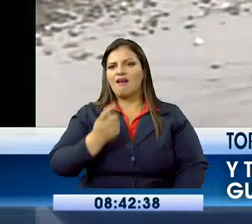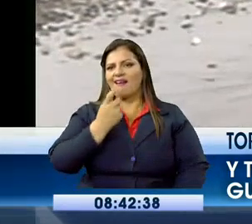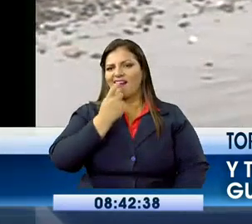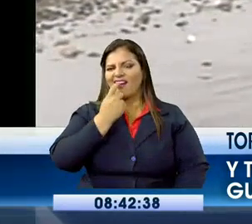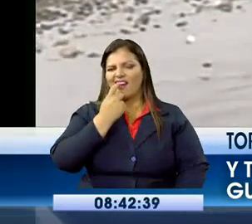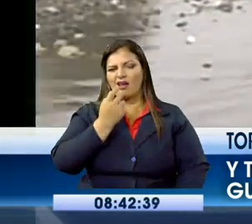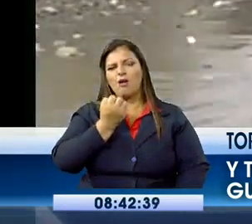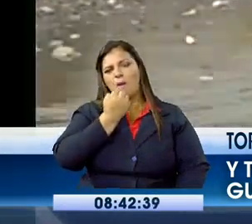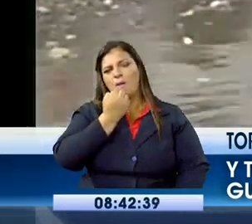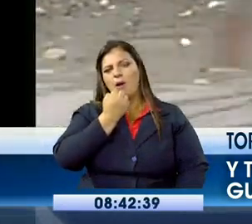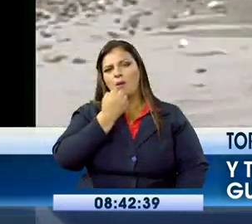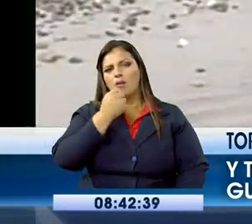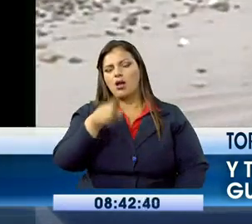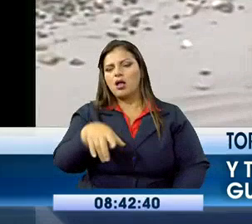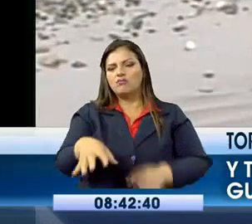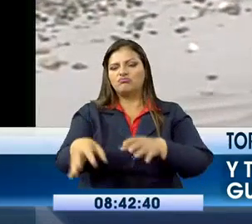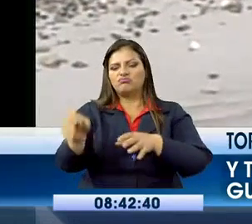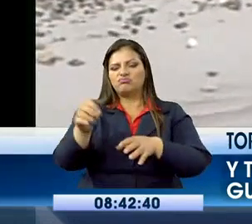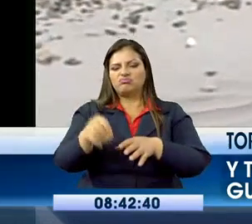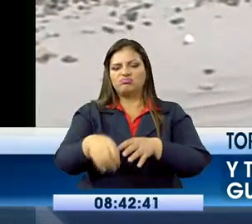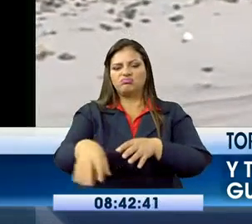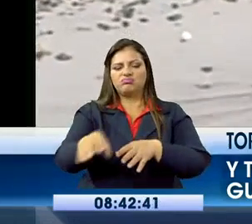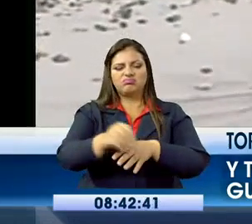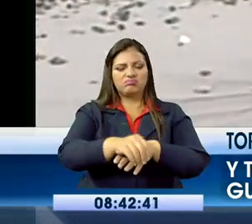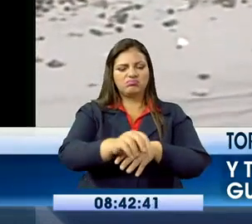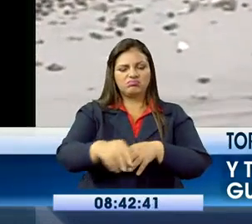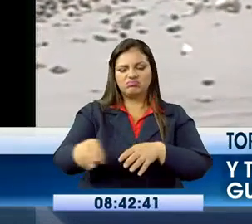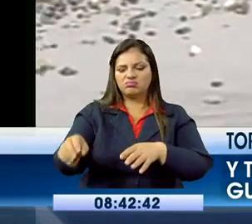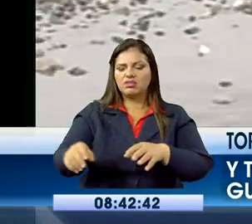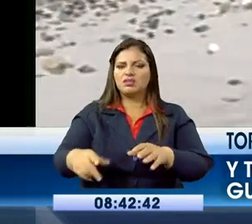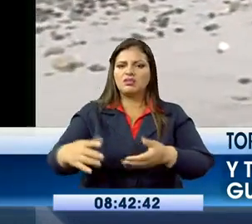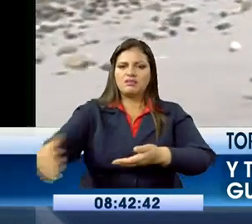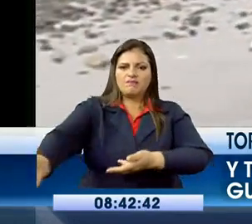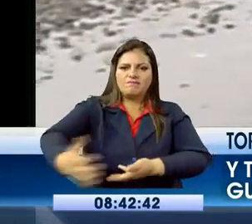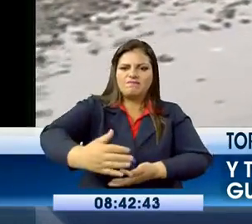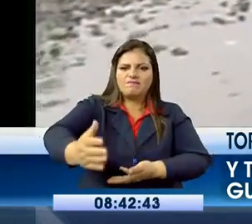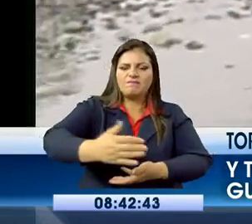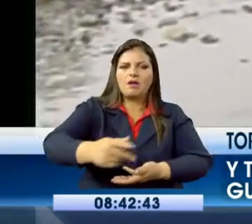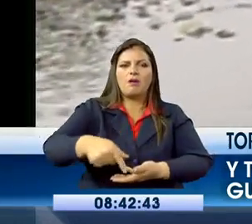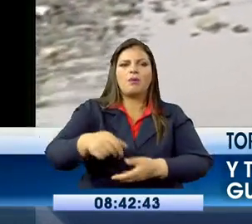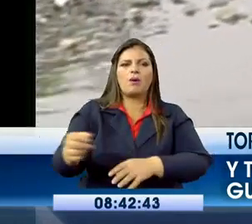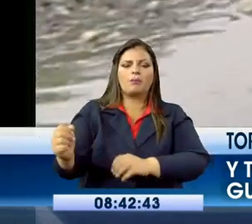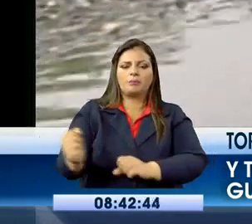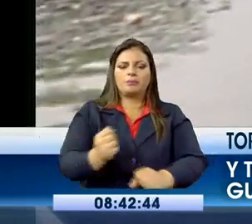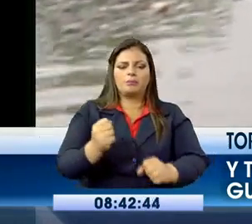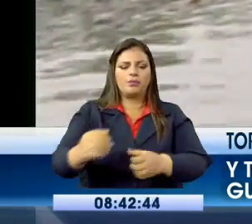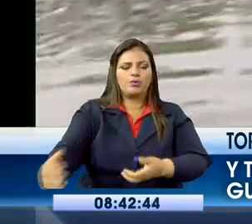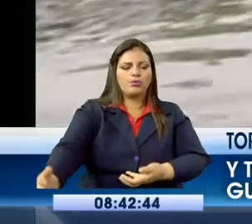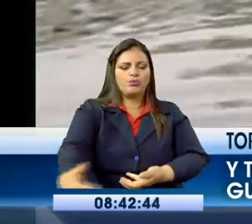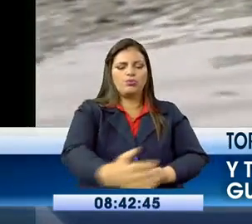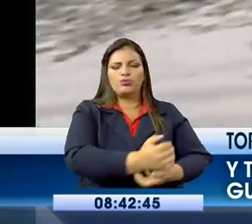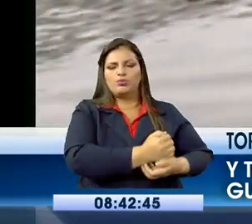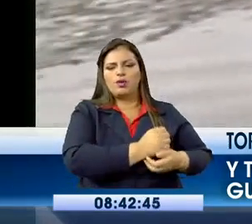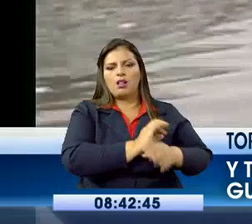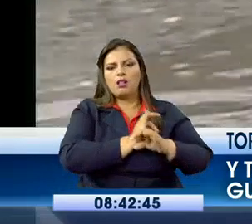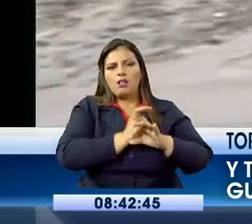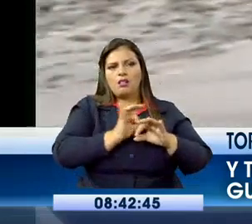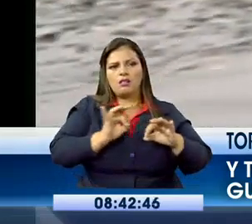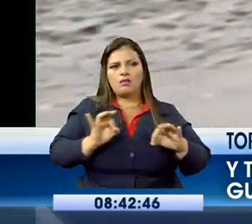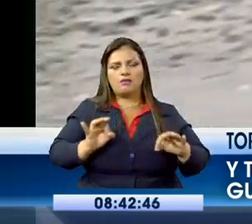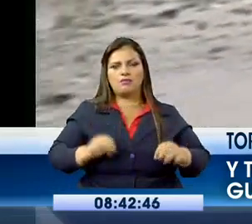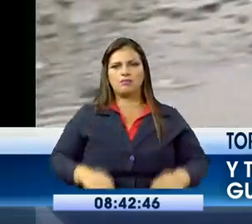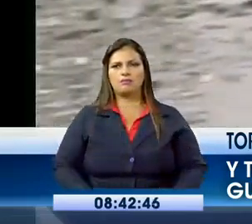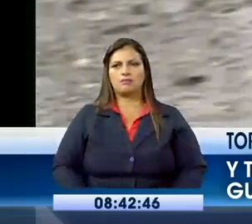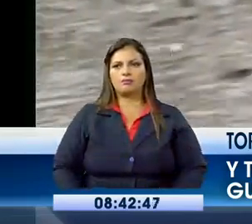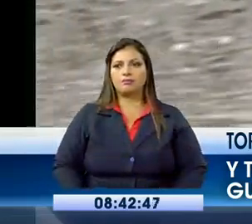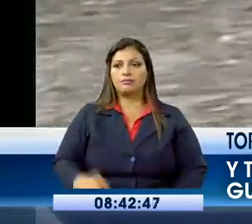está evacuando como se debería. Contaban a moradores aquí de la zona que el agua, incluso